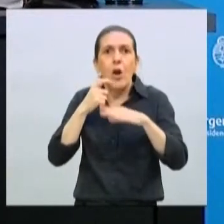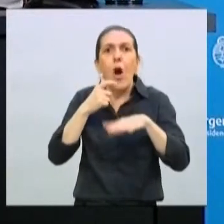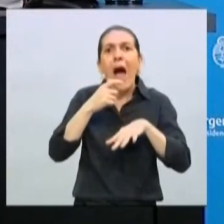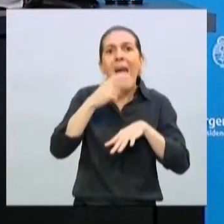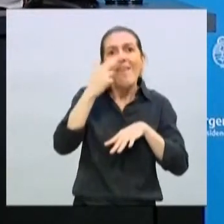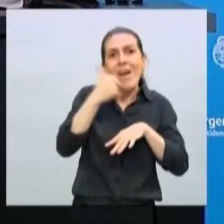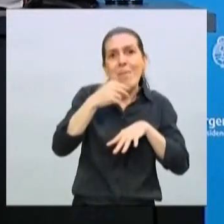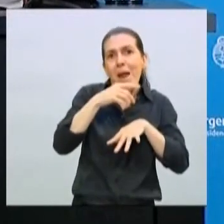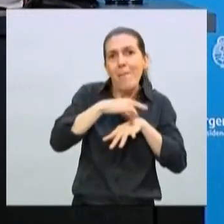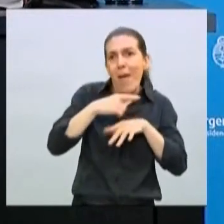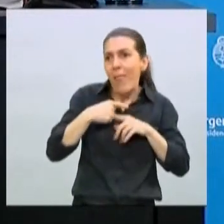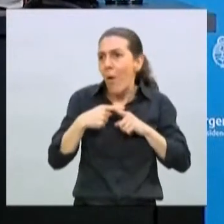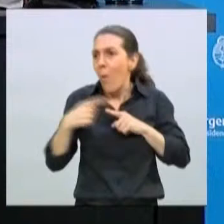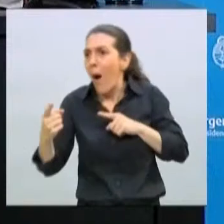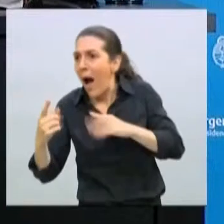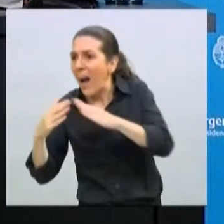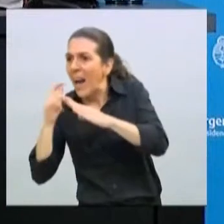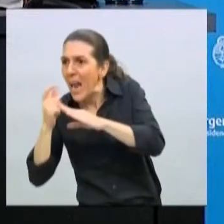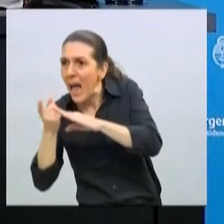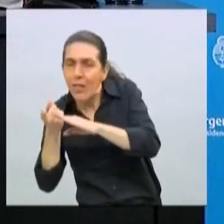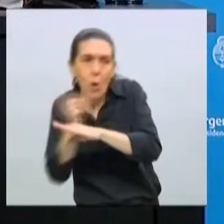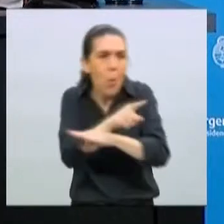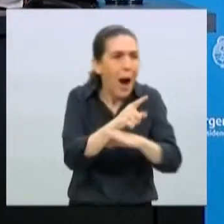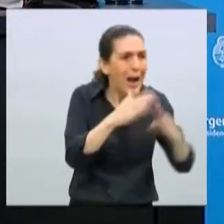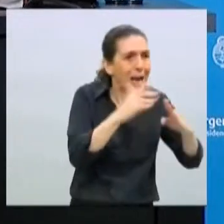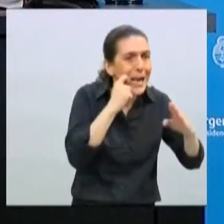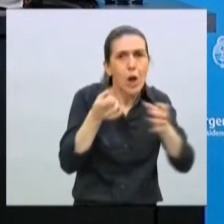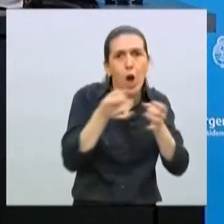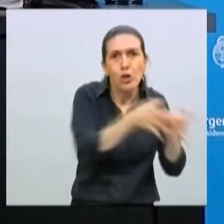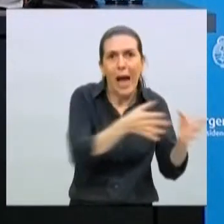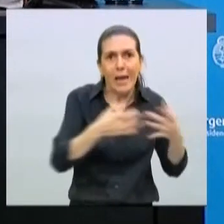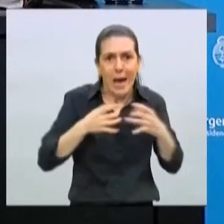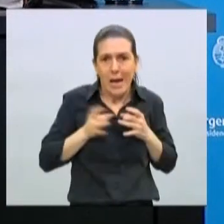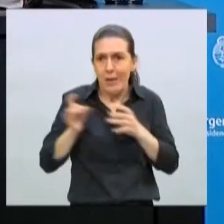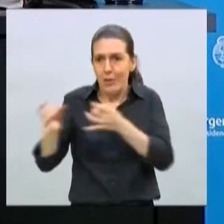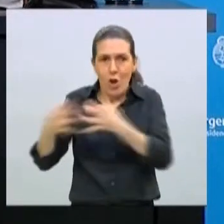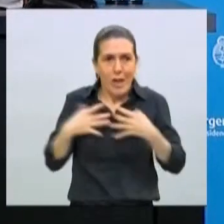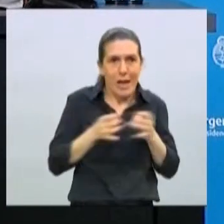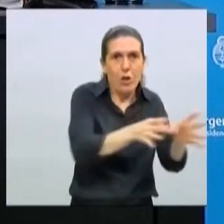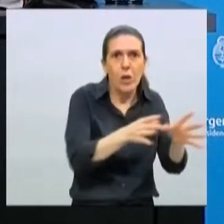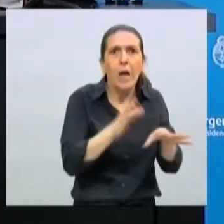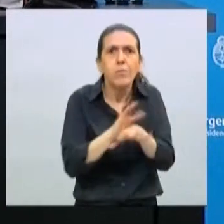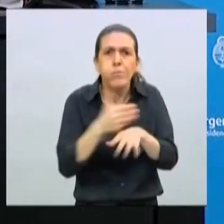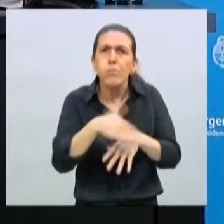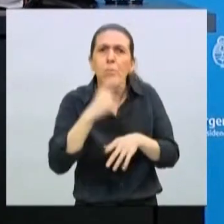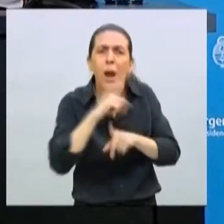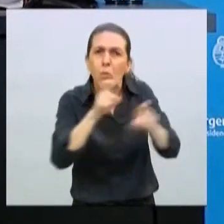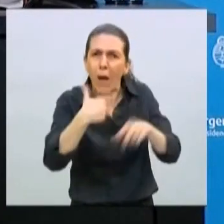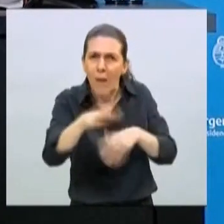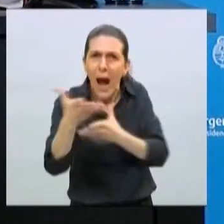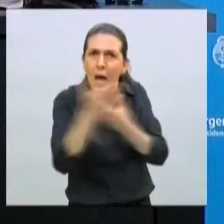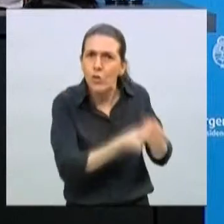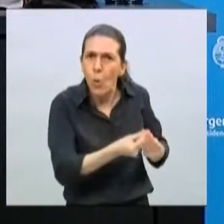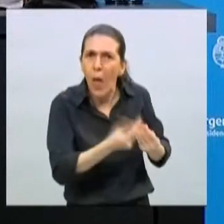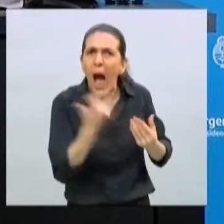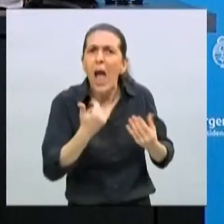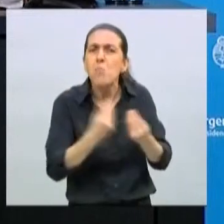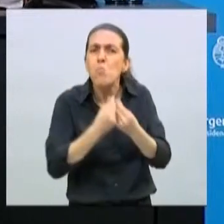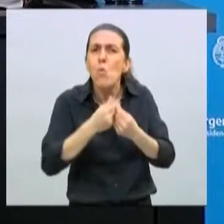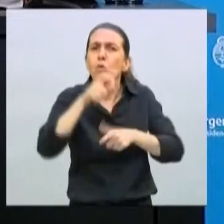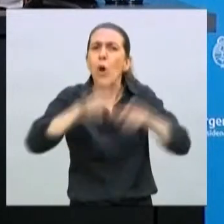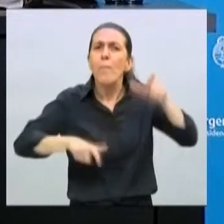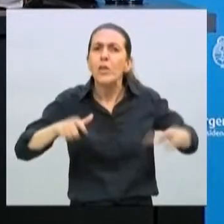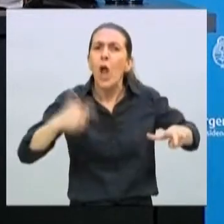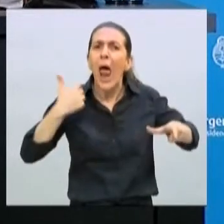virus. Entonces, para esos sectores le quería preguntar si va a haber ayuda, porque está lleno de argentinos que seguramente